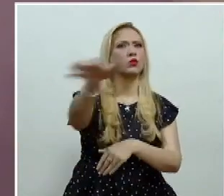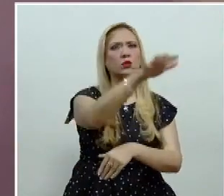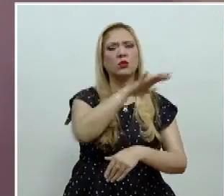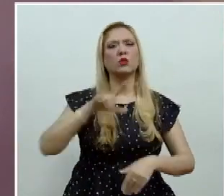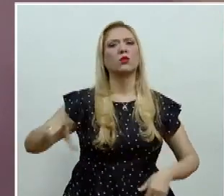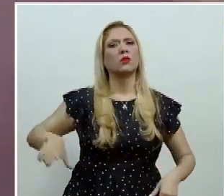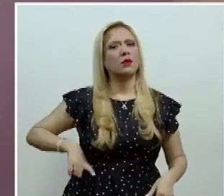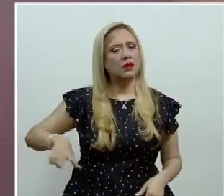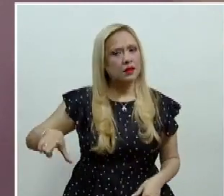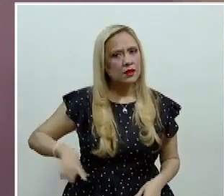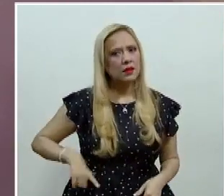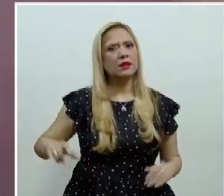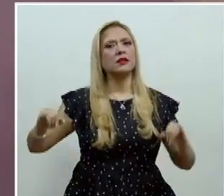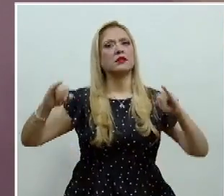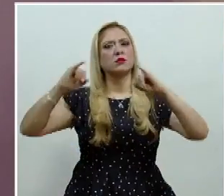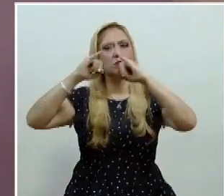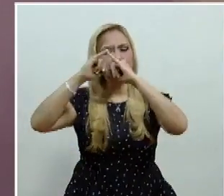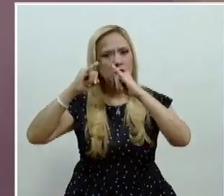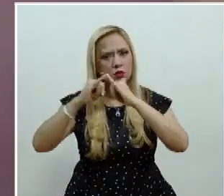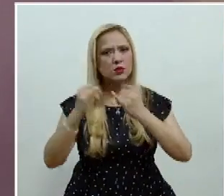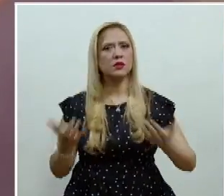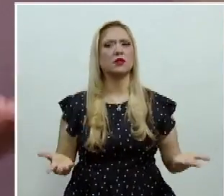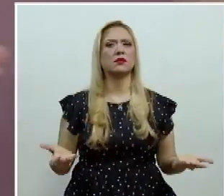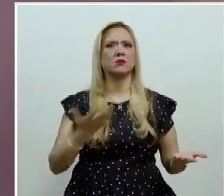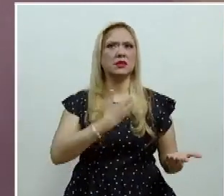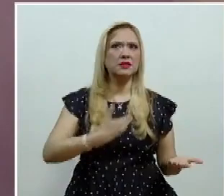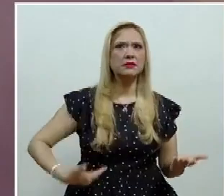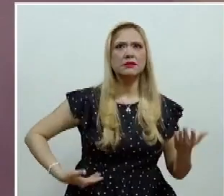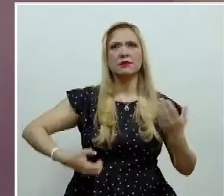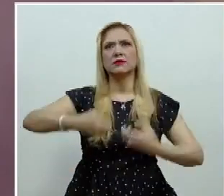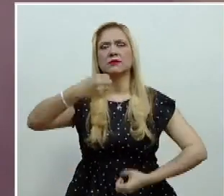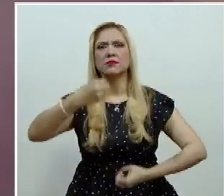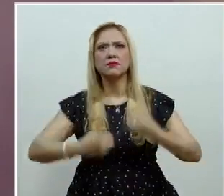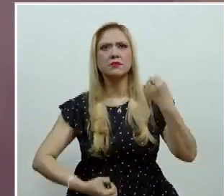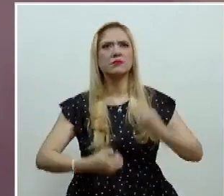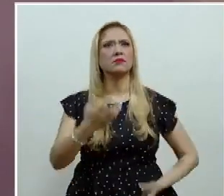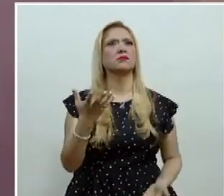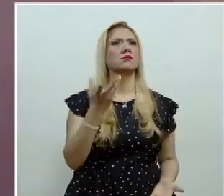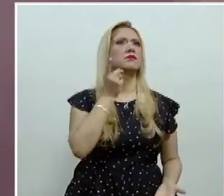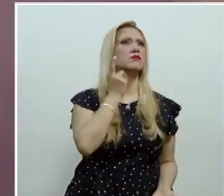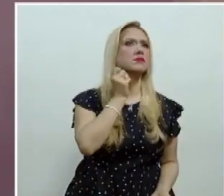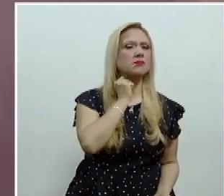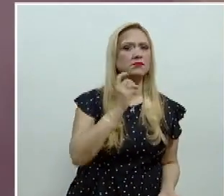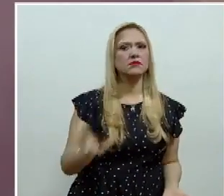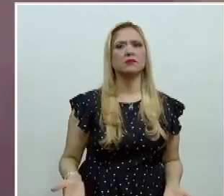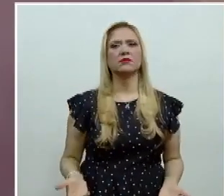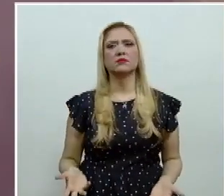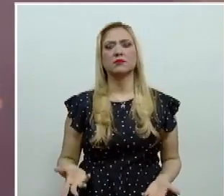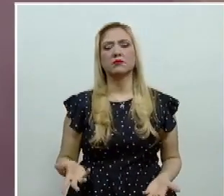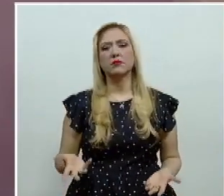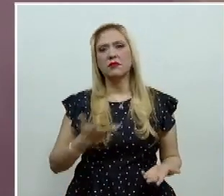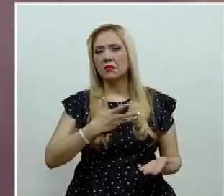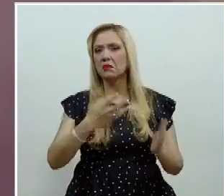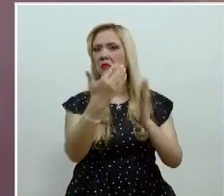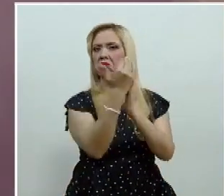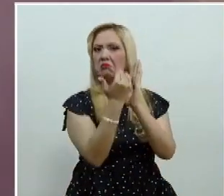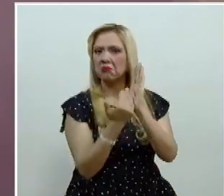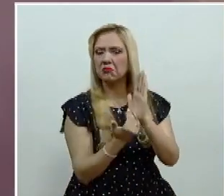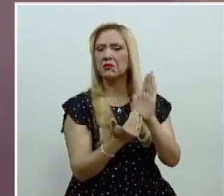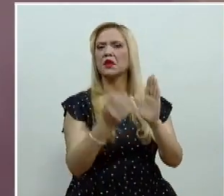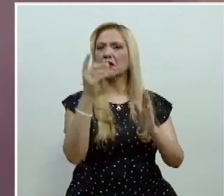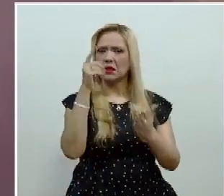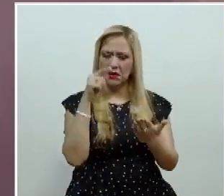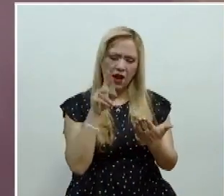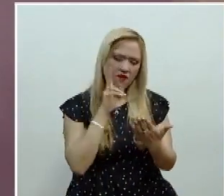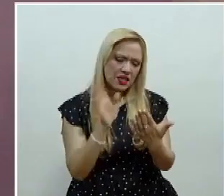gobierno, entre todas las instituciones. Actualmente, como bien mencionaba la magistrada, tenemos elementos de consulta, protocolos que son muy